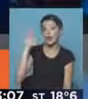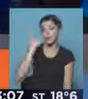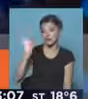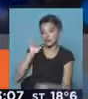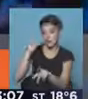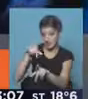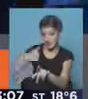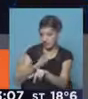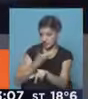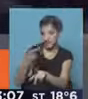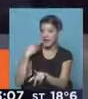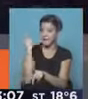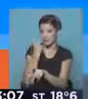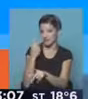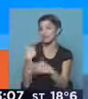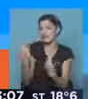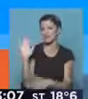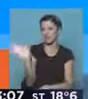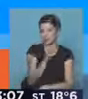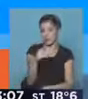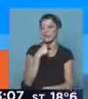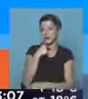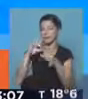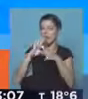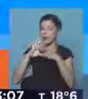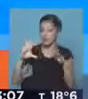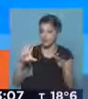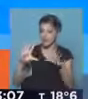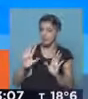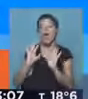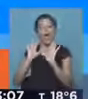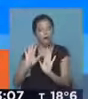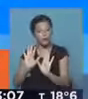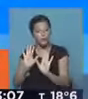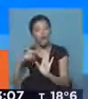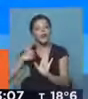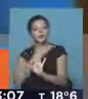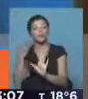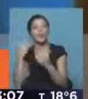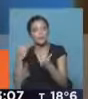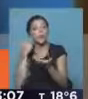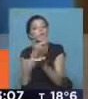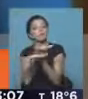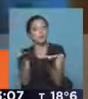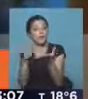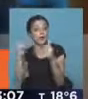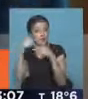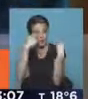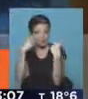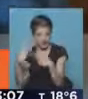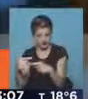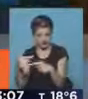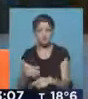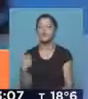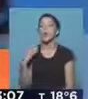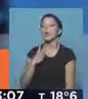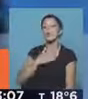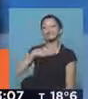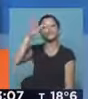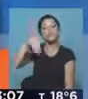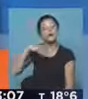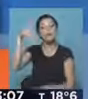gusta la democracia. Ahora, la opinión popular se puede expresar y procesar de modos muy distintos. Un plebiscito tiene como características que es